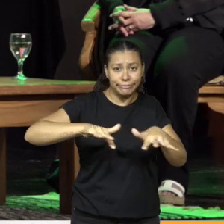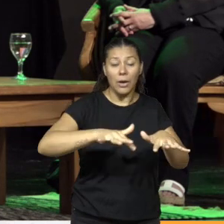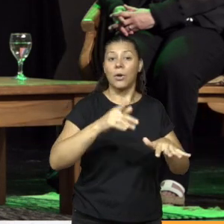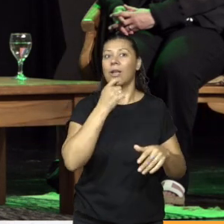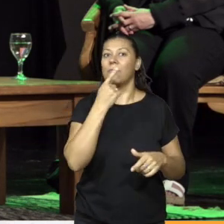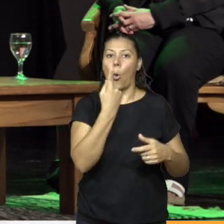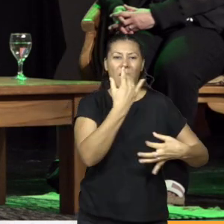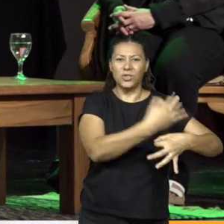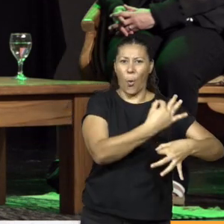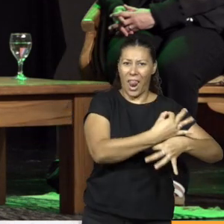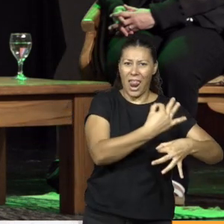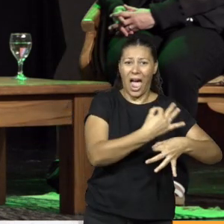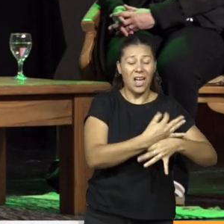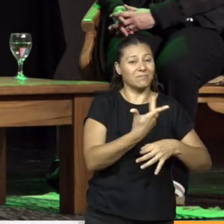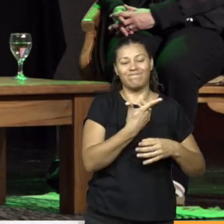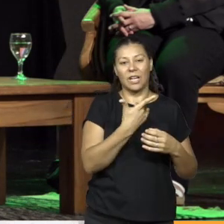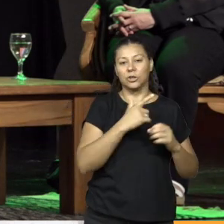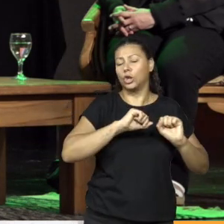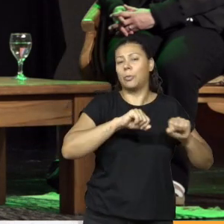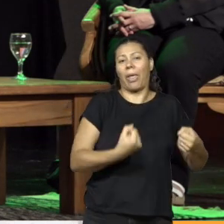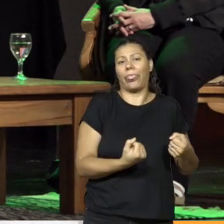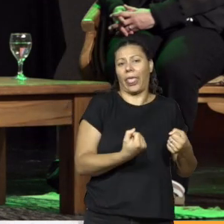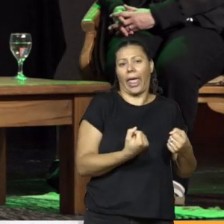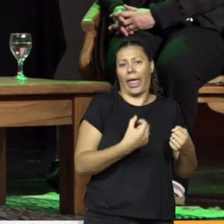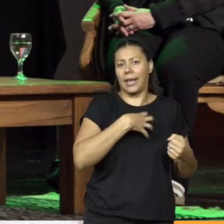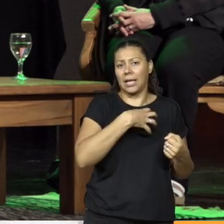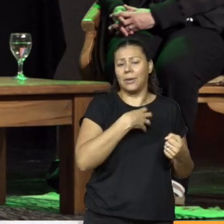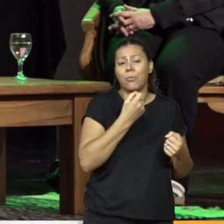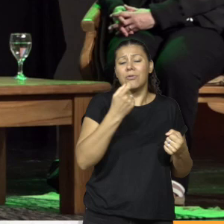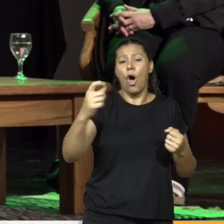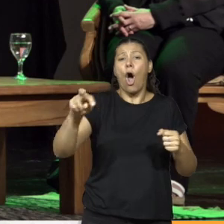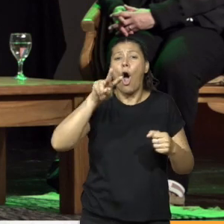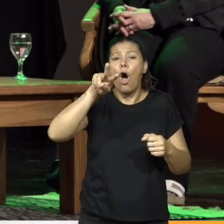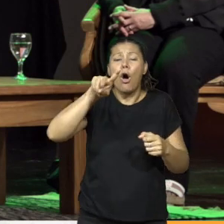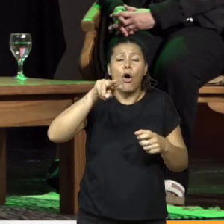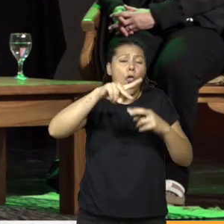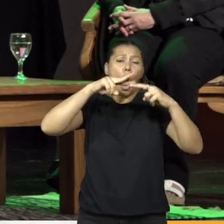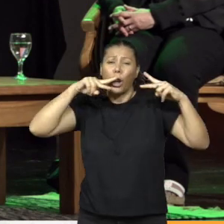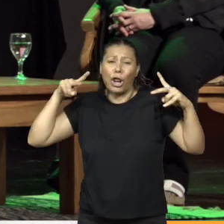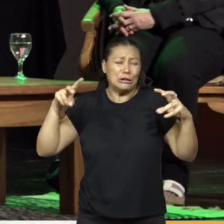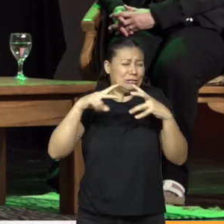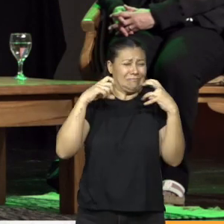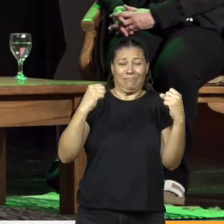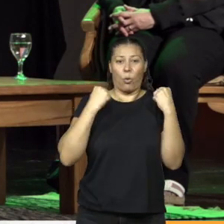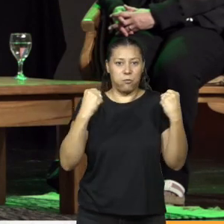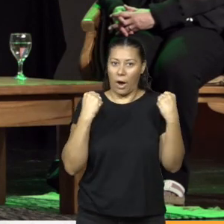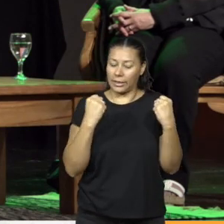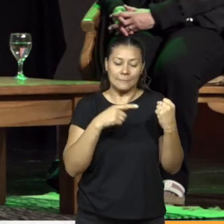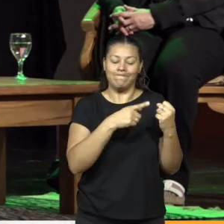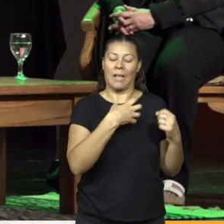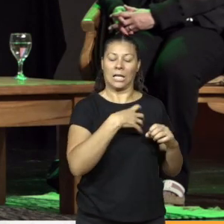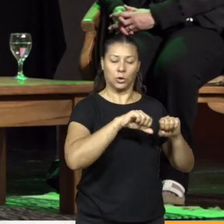en clases por el olor, porque el olor a la cianobacteria es muy fuerte. Lo que nosotros recomendamos es que con